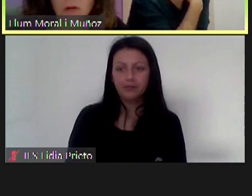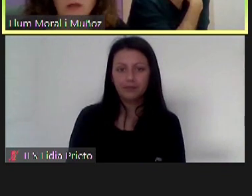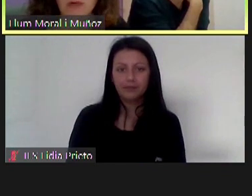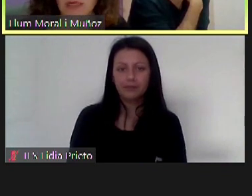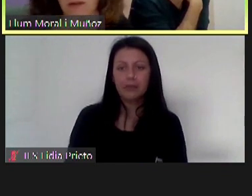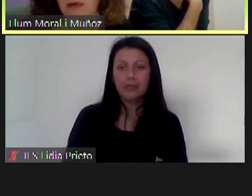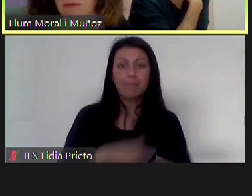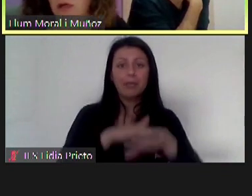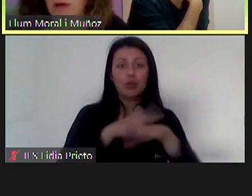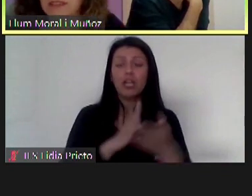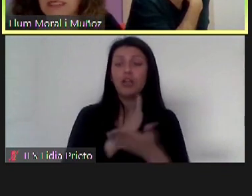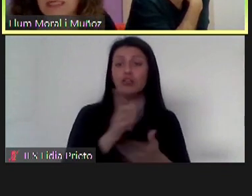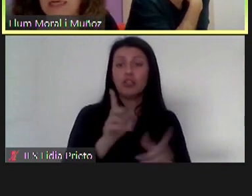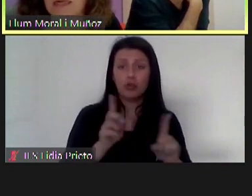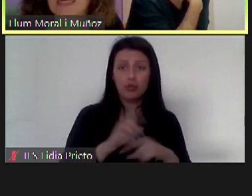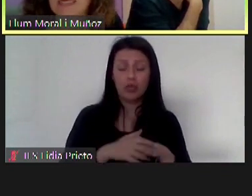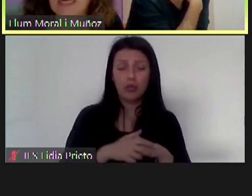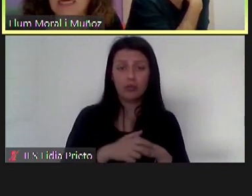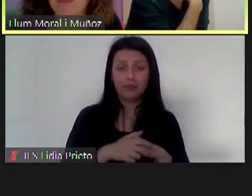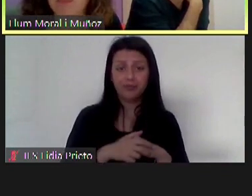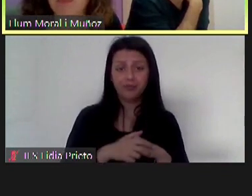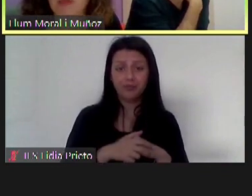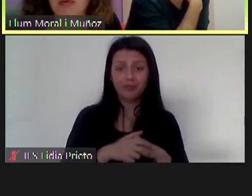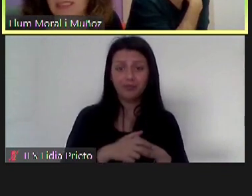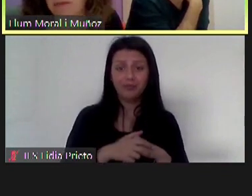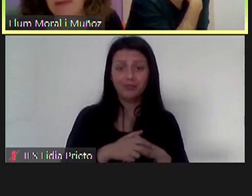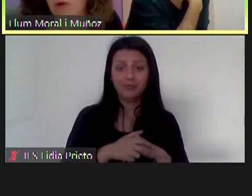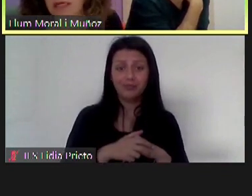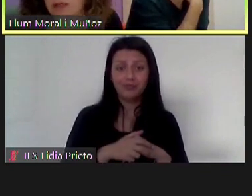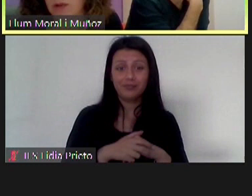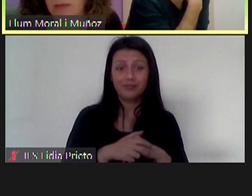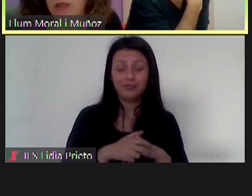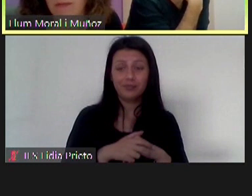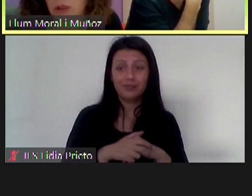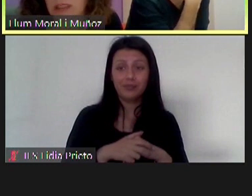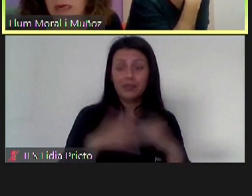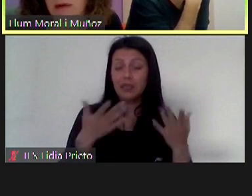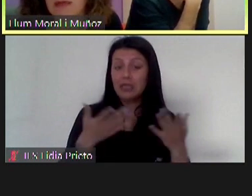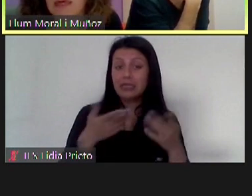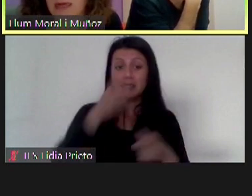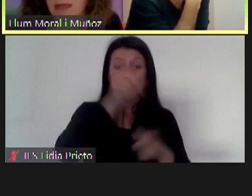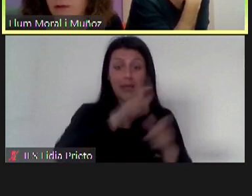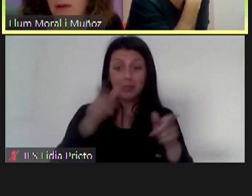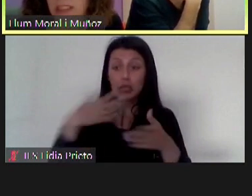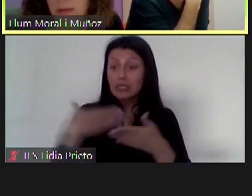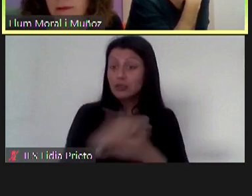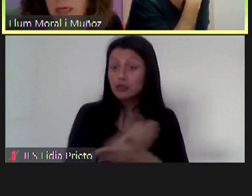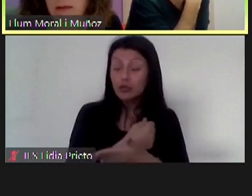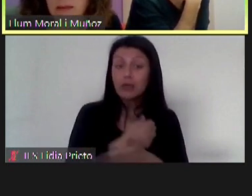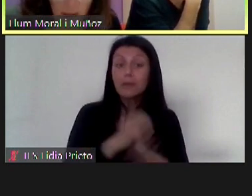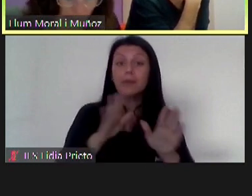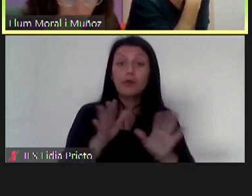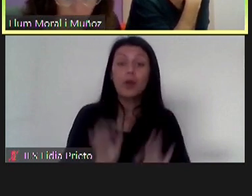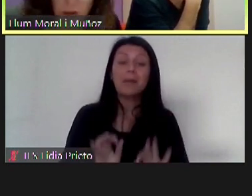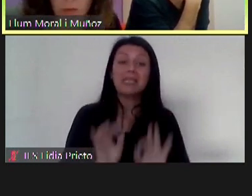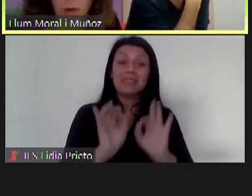Perdona, no se ha cortado, no. Es que había bloqueado la pantalla sin querer. Que sirve para cualquier tipo de persona, pero sí que es verdad que de forma más